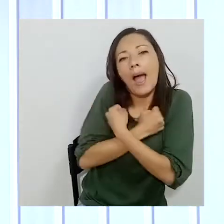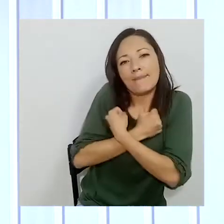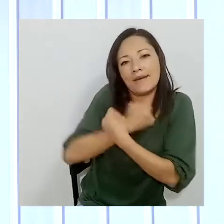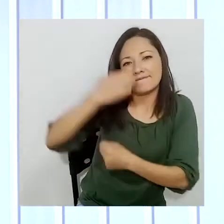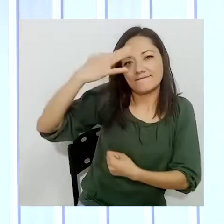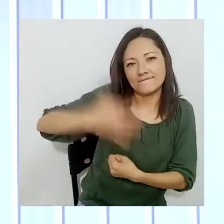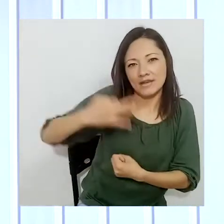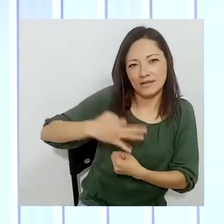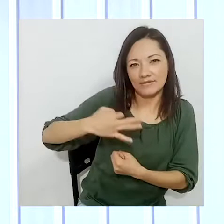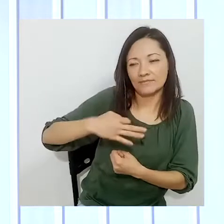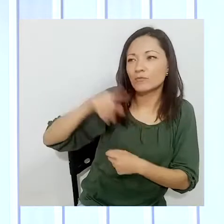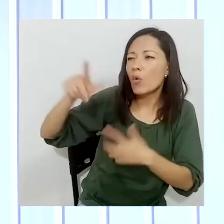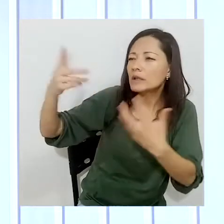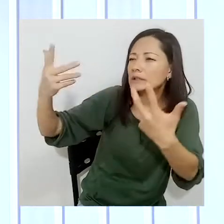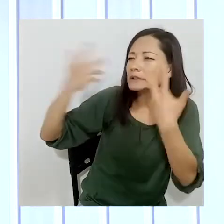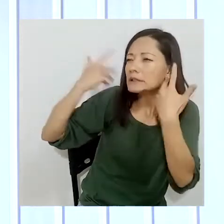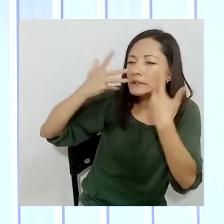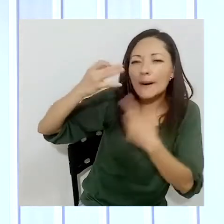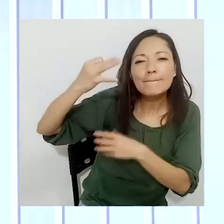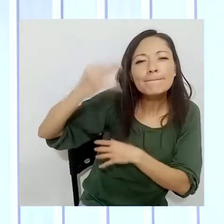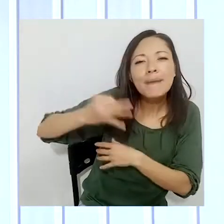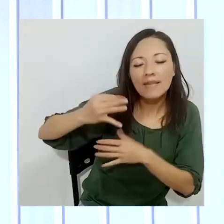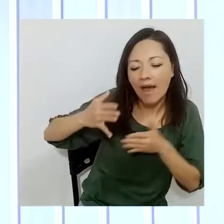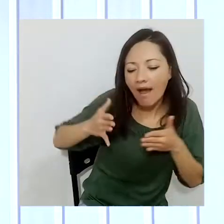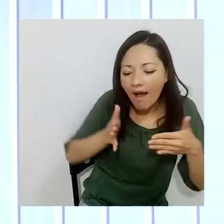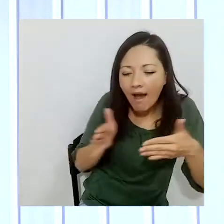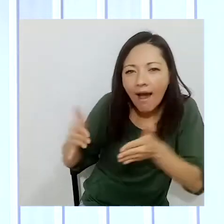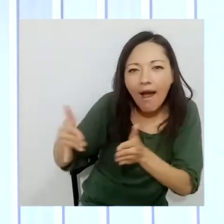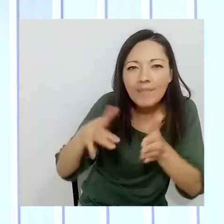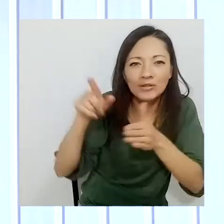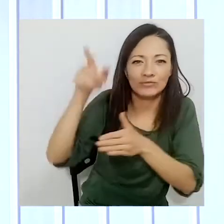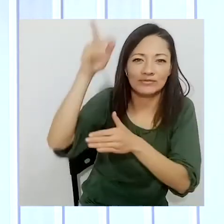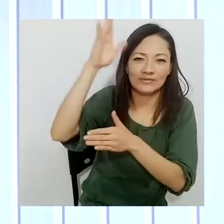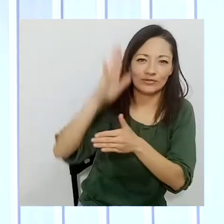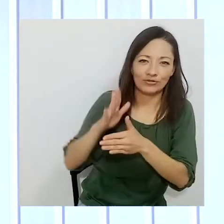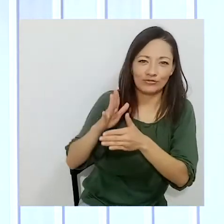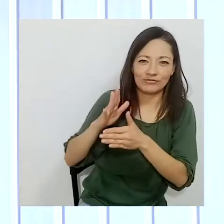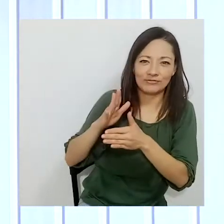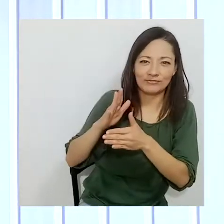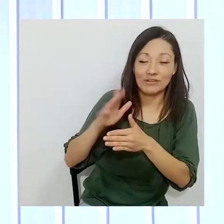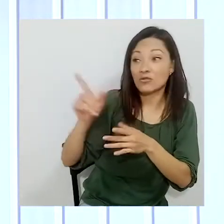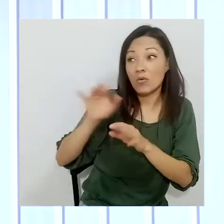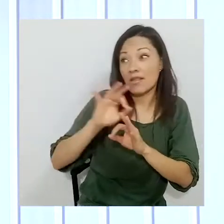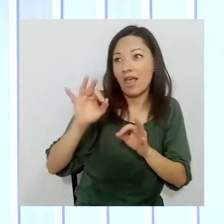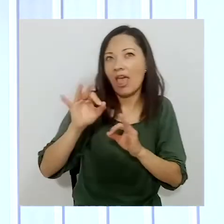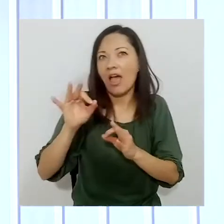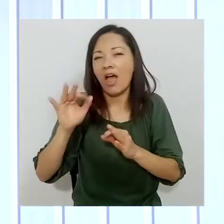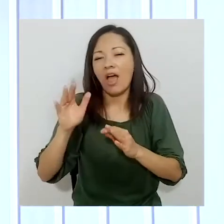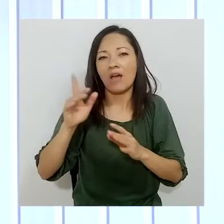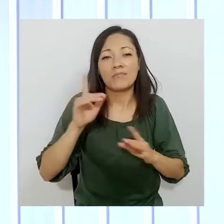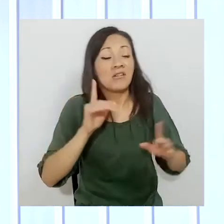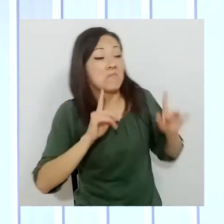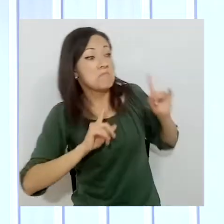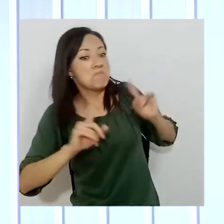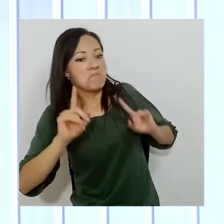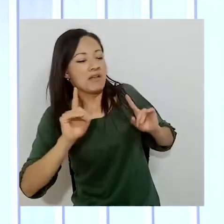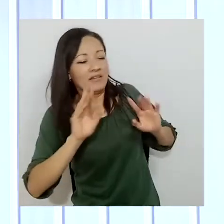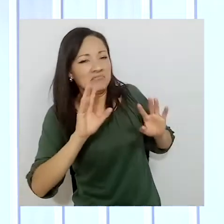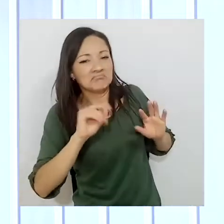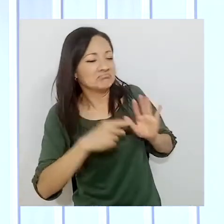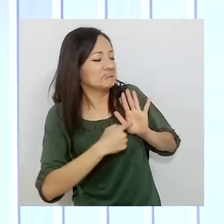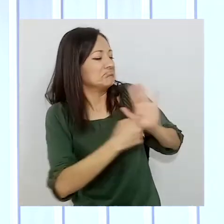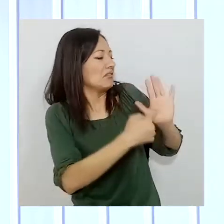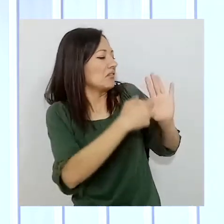de la verdad y que enseñas con verdad el camino de Dios y que no te cuidas de nadie porque no miras